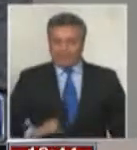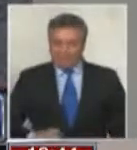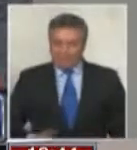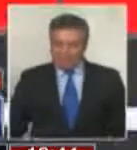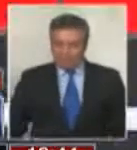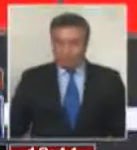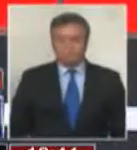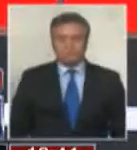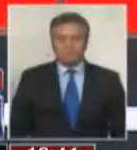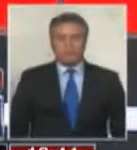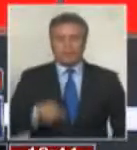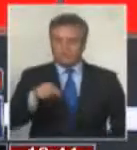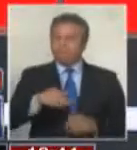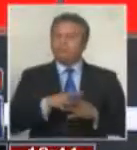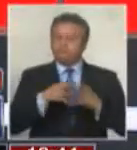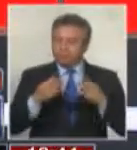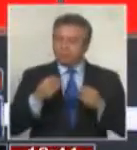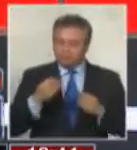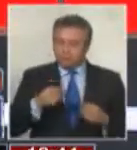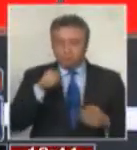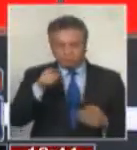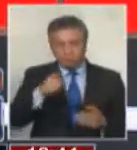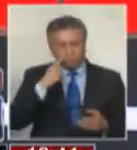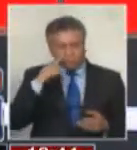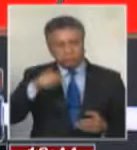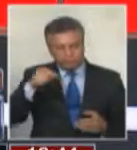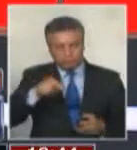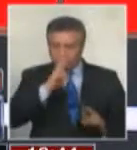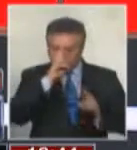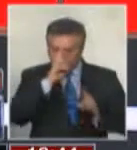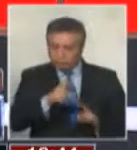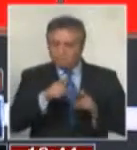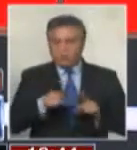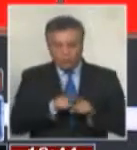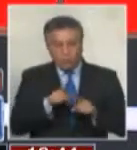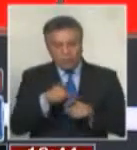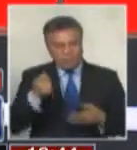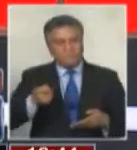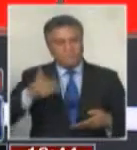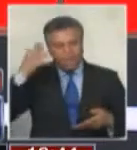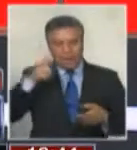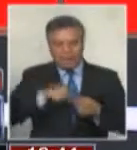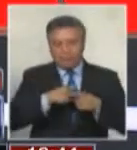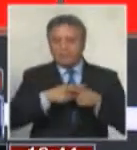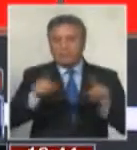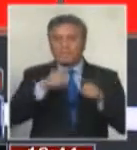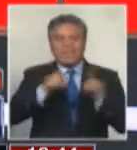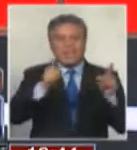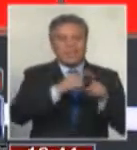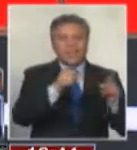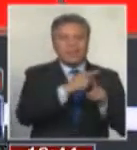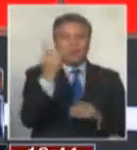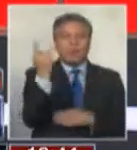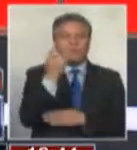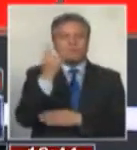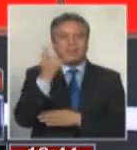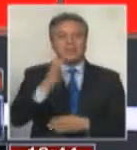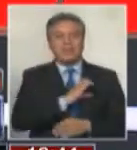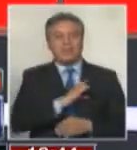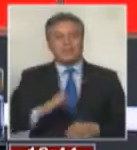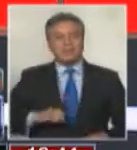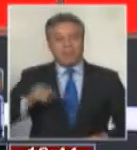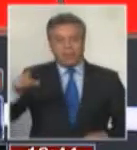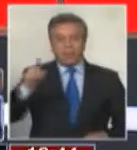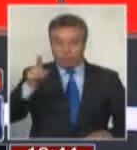muy bien rector ahora hablando de esto que ustedes valora que es este tratamiento distinto para las 16 universidades estatales que forman parte del